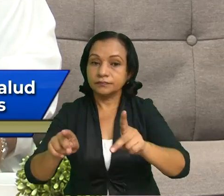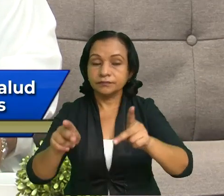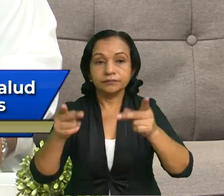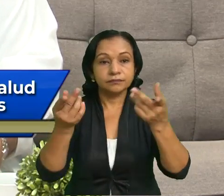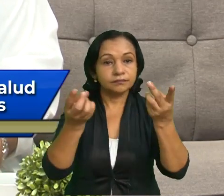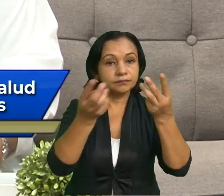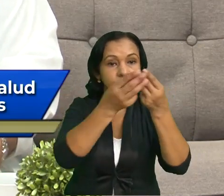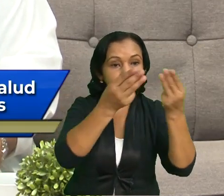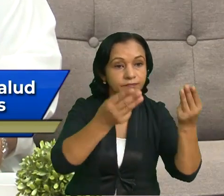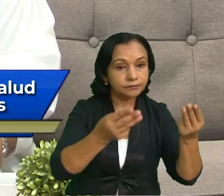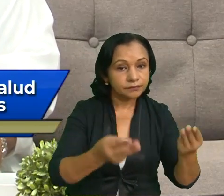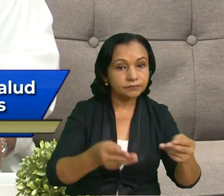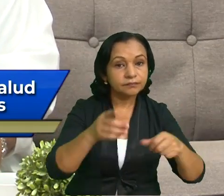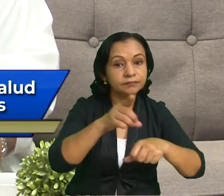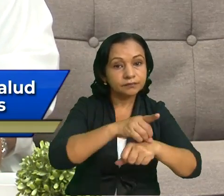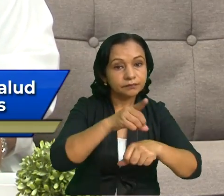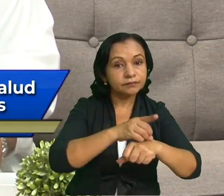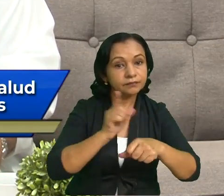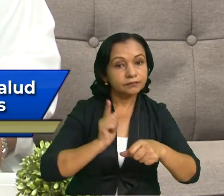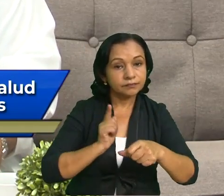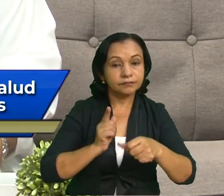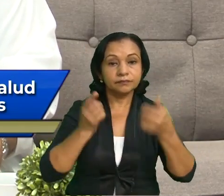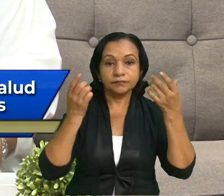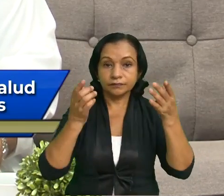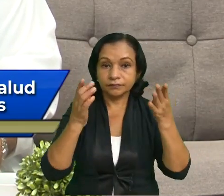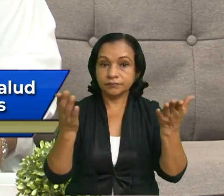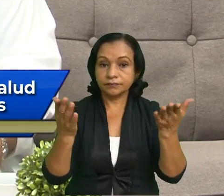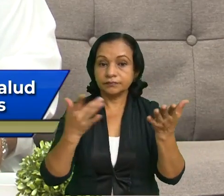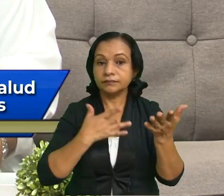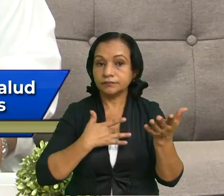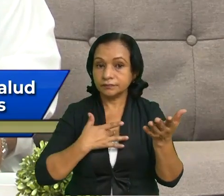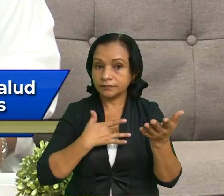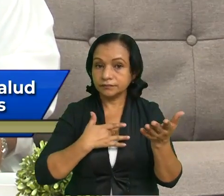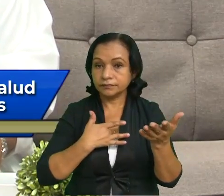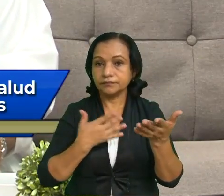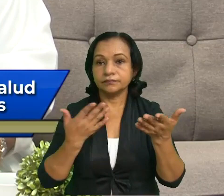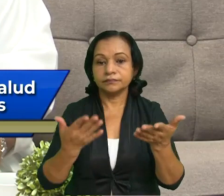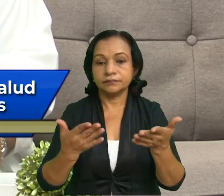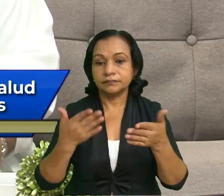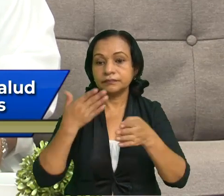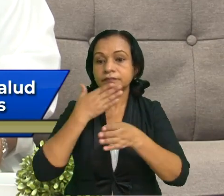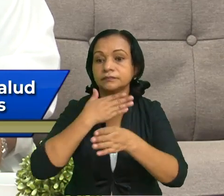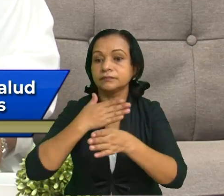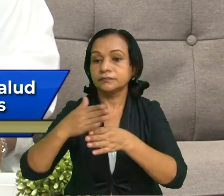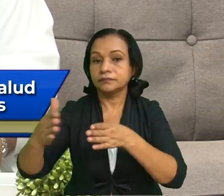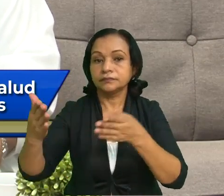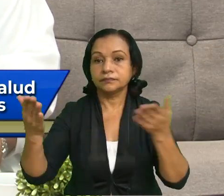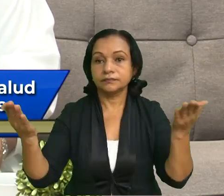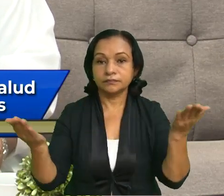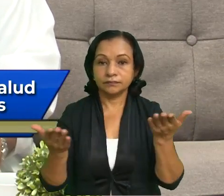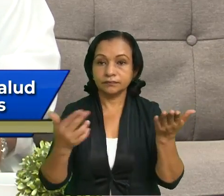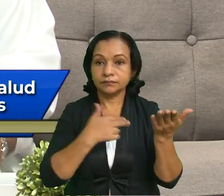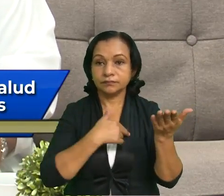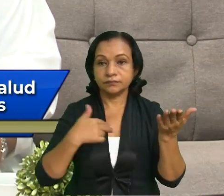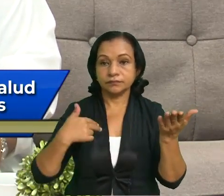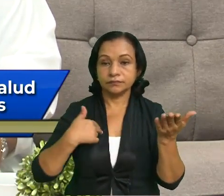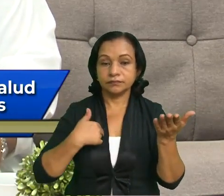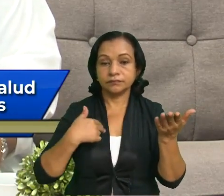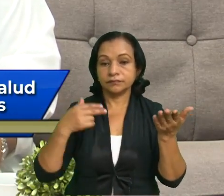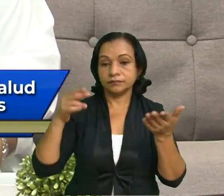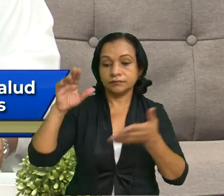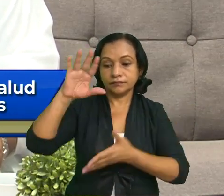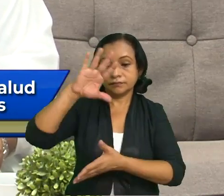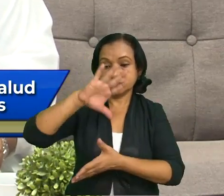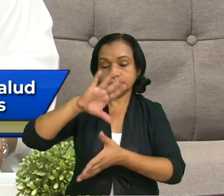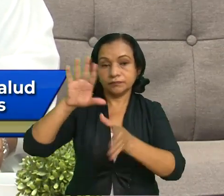insumos requeridos para poder enfrentar una situación sin determinado momento se quedarán aislados como ocurre con la situación de la parte caribe que